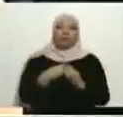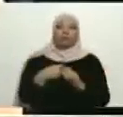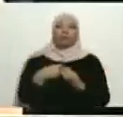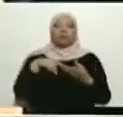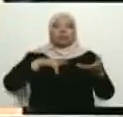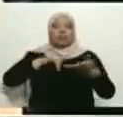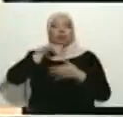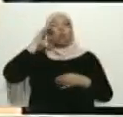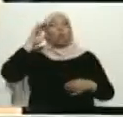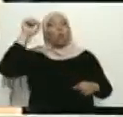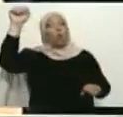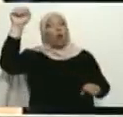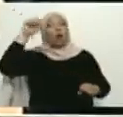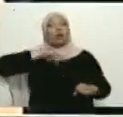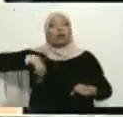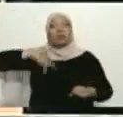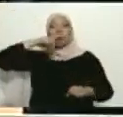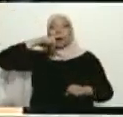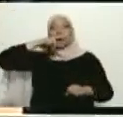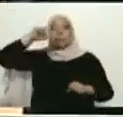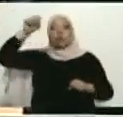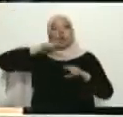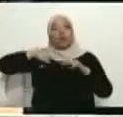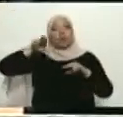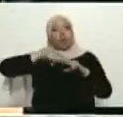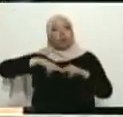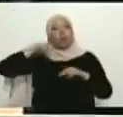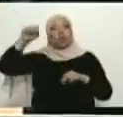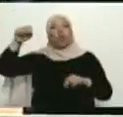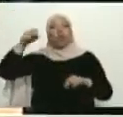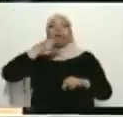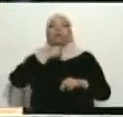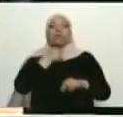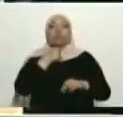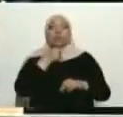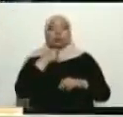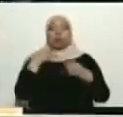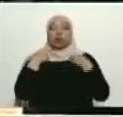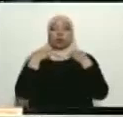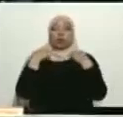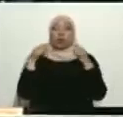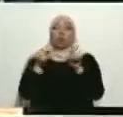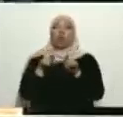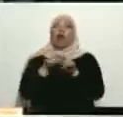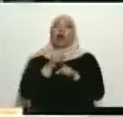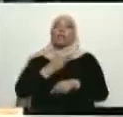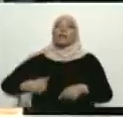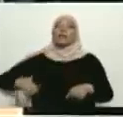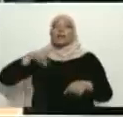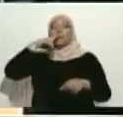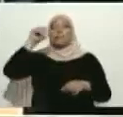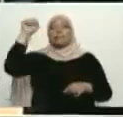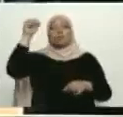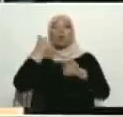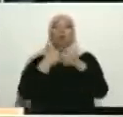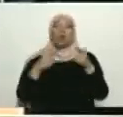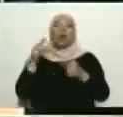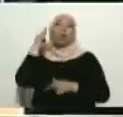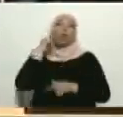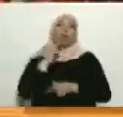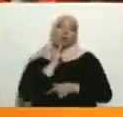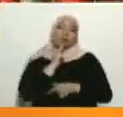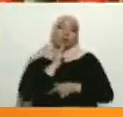Superman hoy vimos nosotros a niños disfrazados O mejor dicho vestidos alegóricamente como el libertador Simón Bolívar